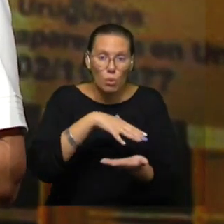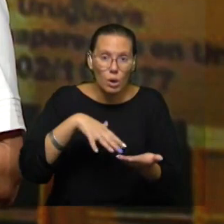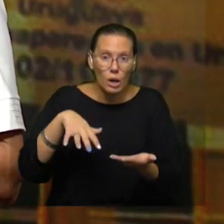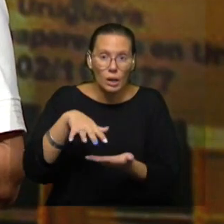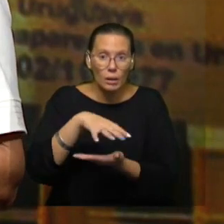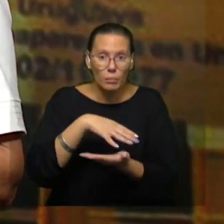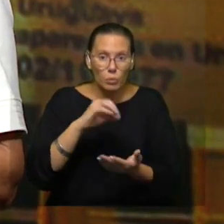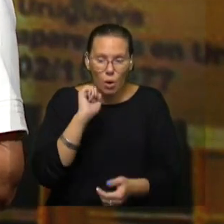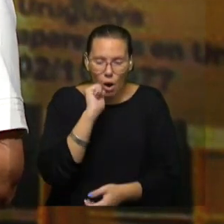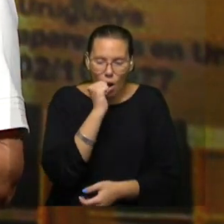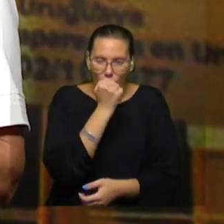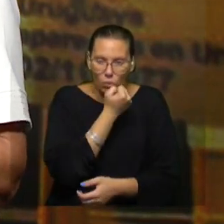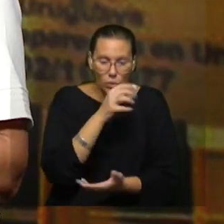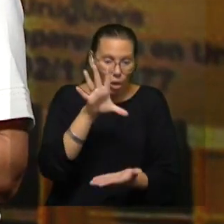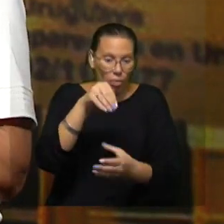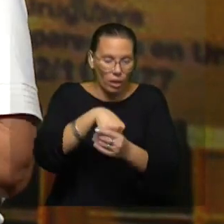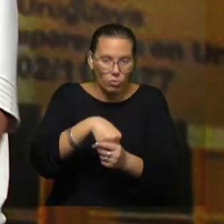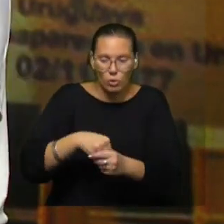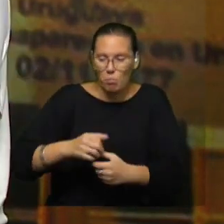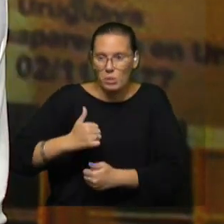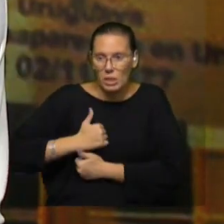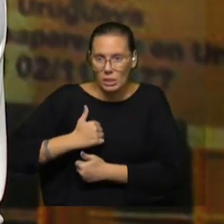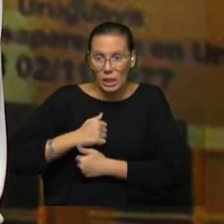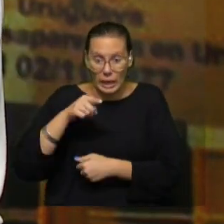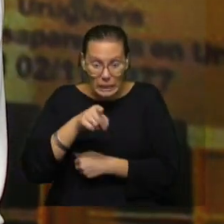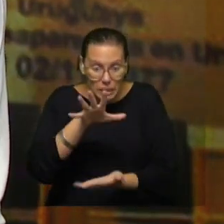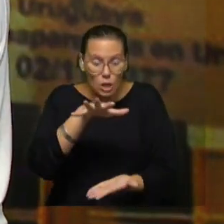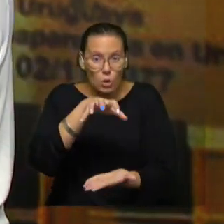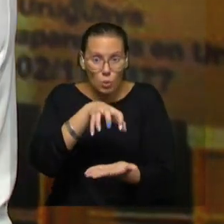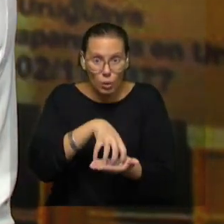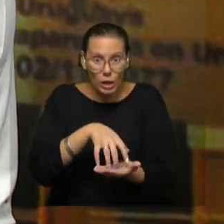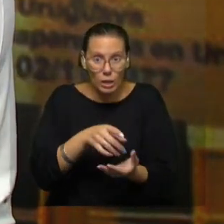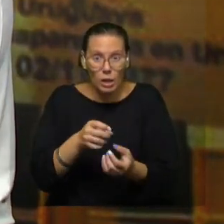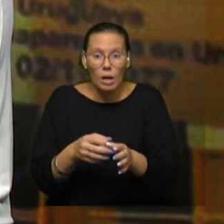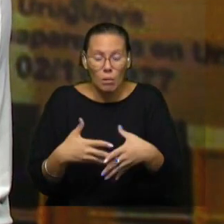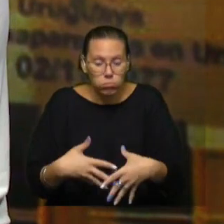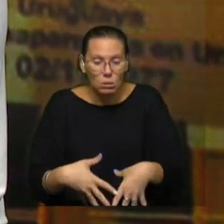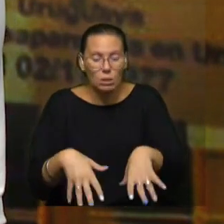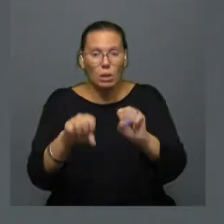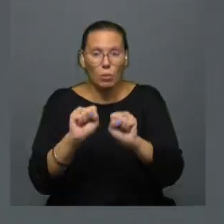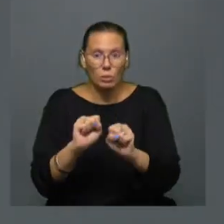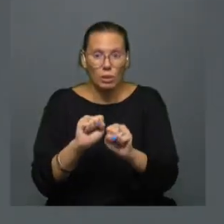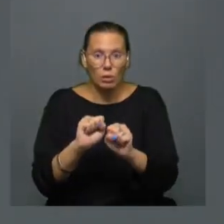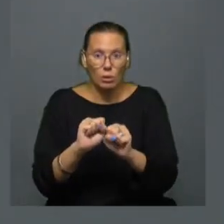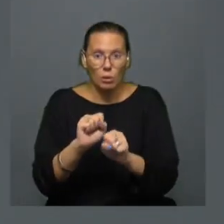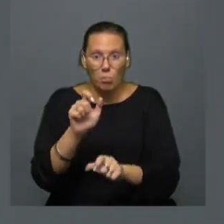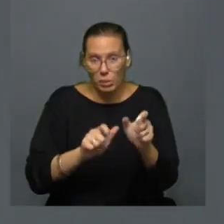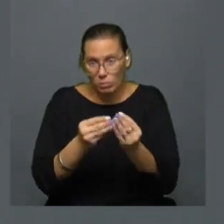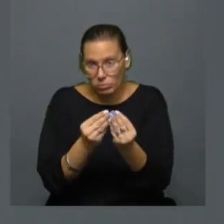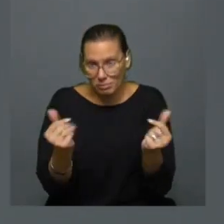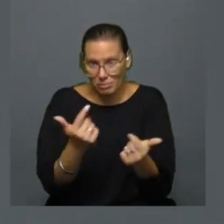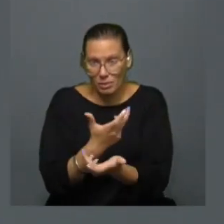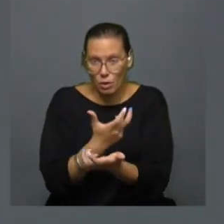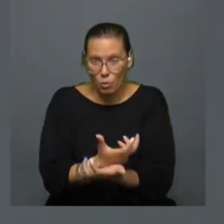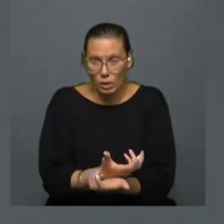estuvo oculto en un lugar militar, porque además en ese mismo predio aparecieron restos de desaparecidos allí, de